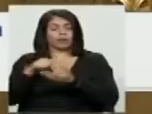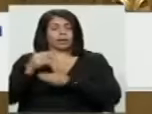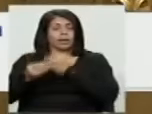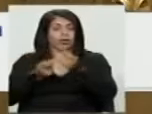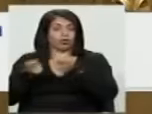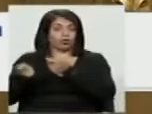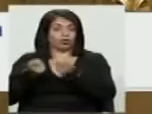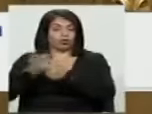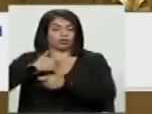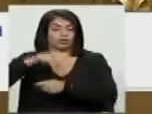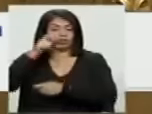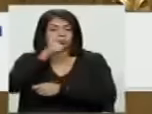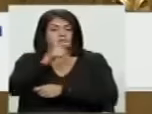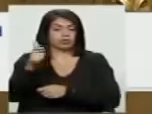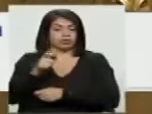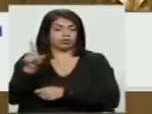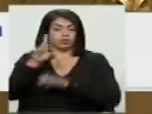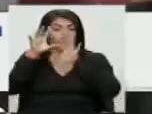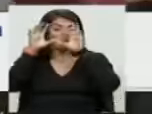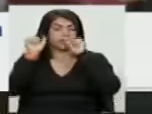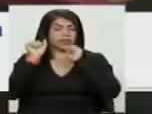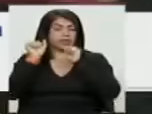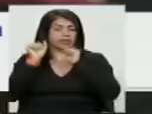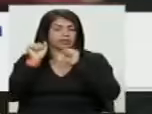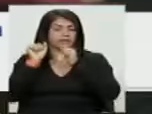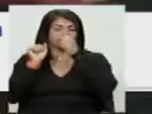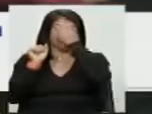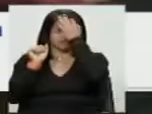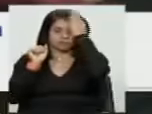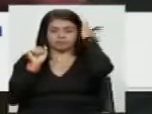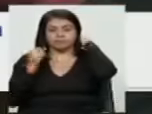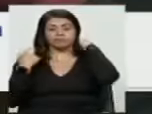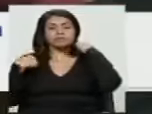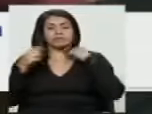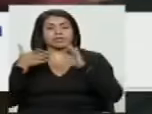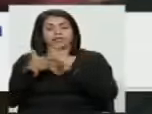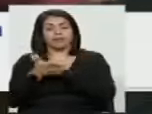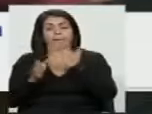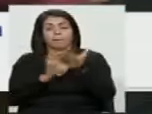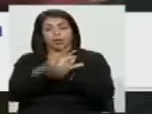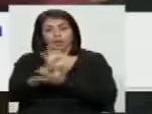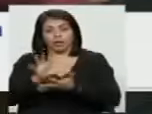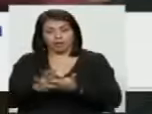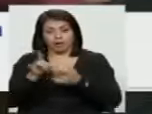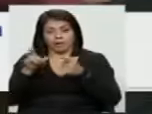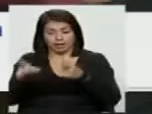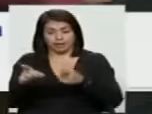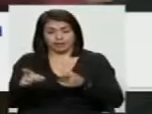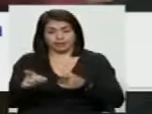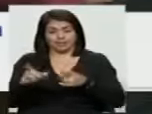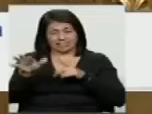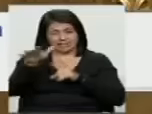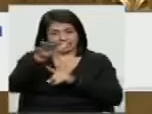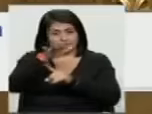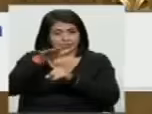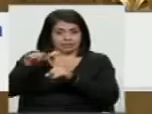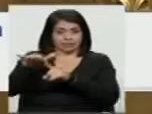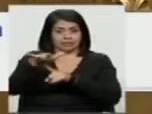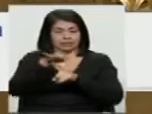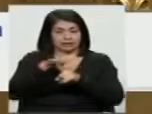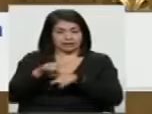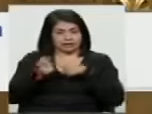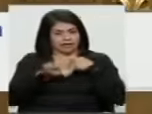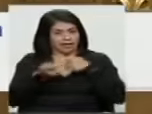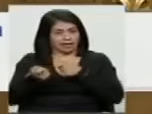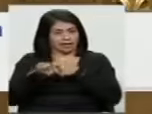nuestro pueblo. Quienes no lo comprendan por esa vía, tienen que ver las consecuencias de lo que es el ciberfascismo. Quienes